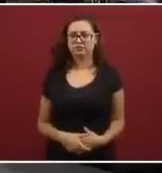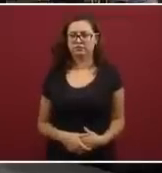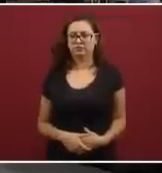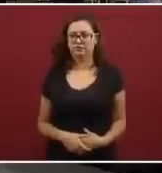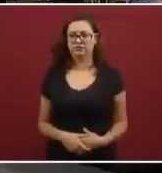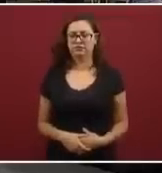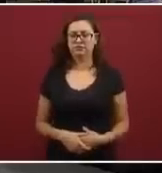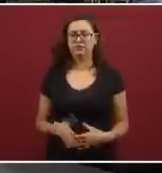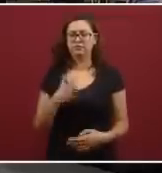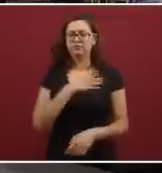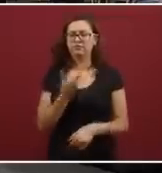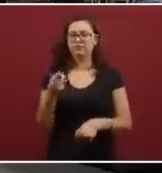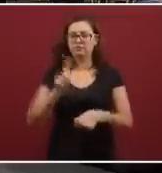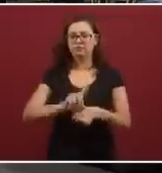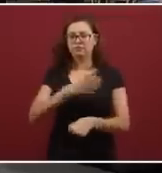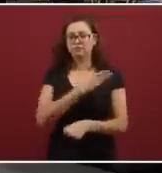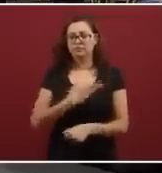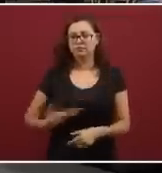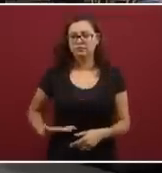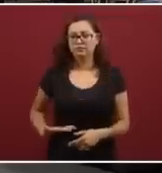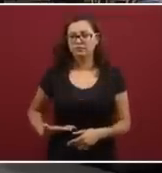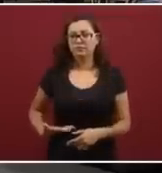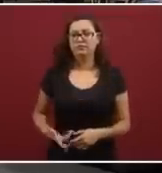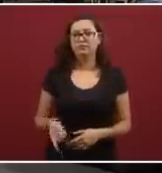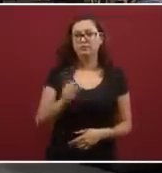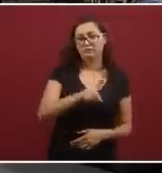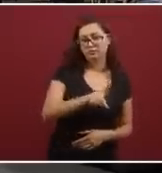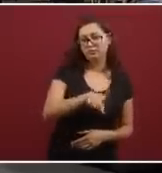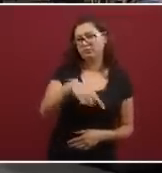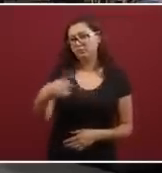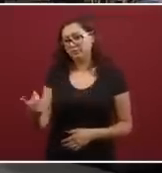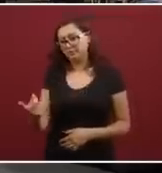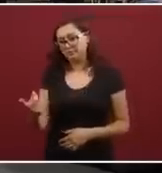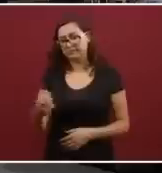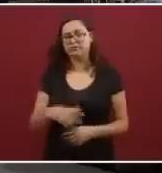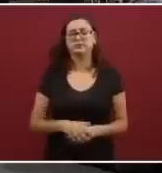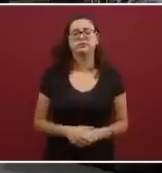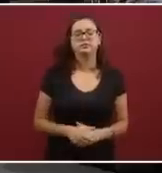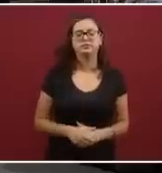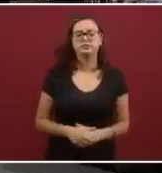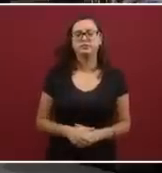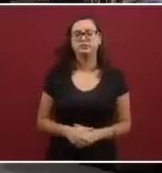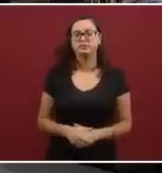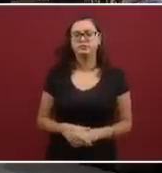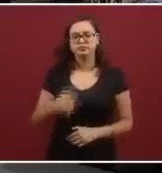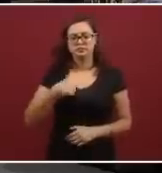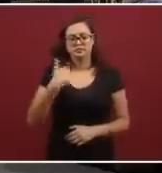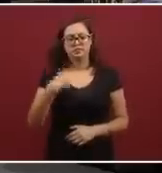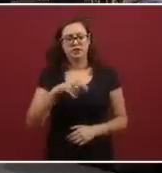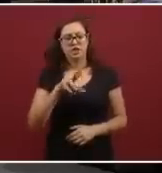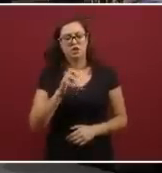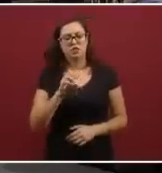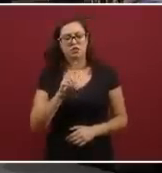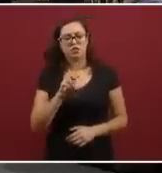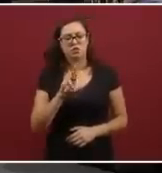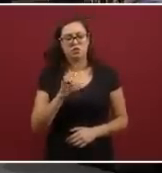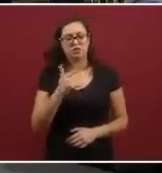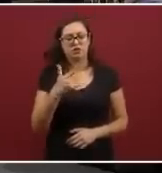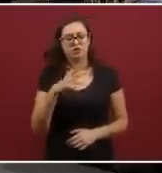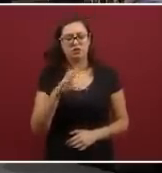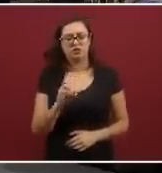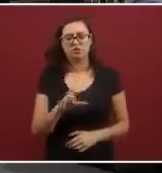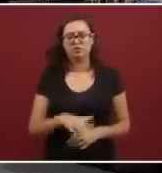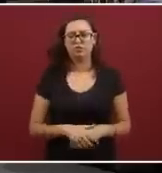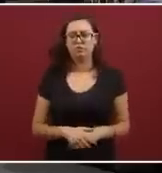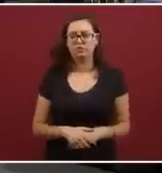Buenos días, señor presidente. ¿Era él también? Y luego él. Gracias. Soy Rodrigo Aguilera, de Siempre Libres, de Jalisco y Nayarit. Una